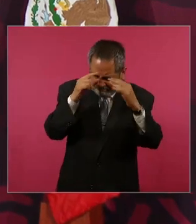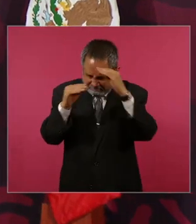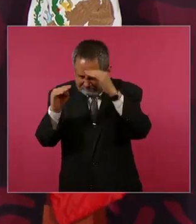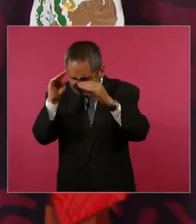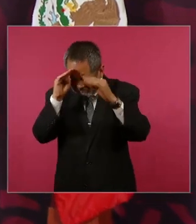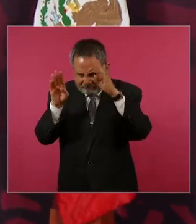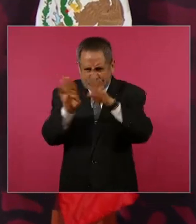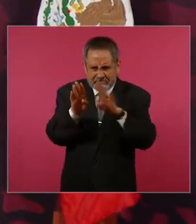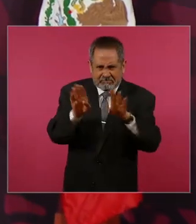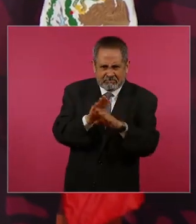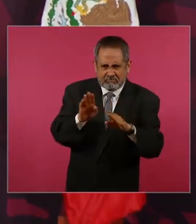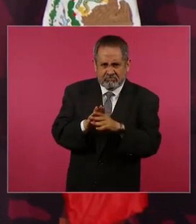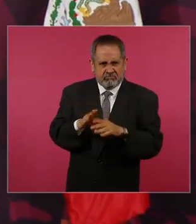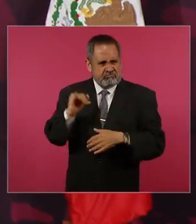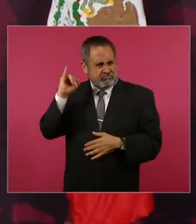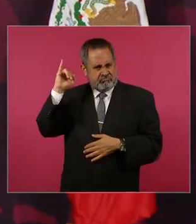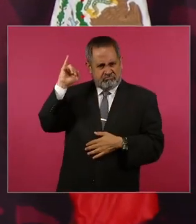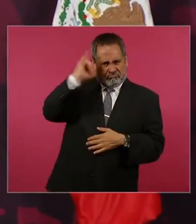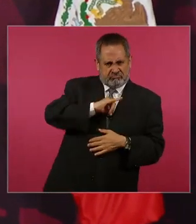en ser jefe máximo